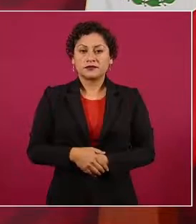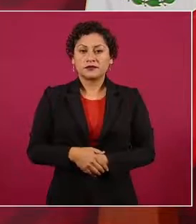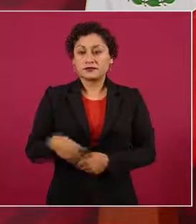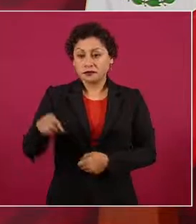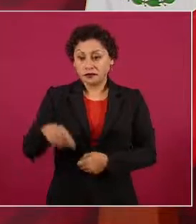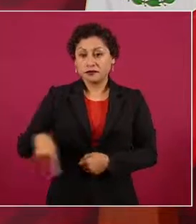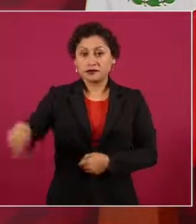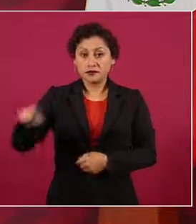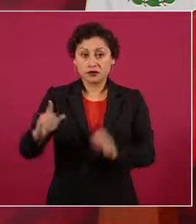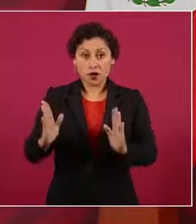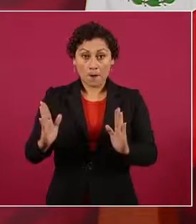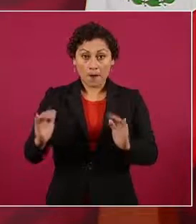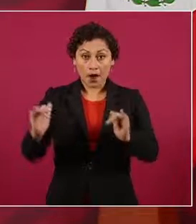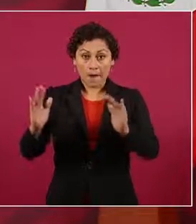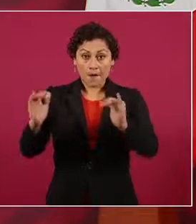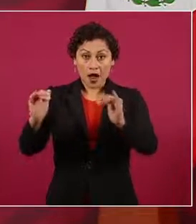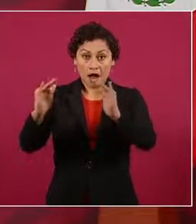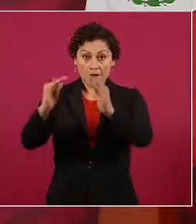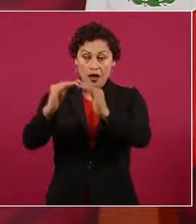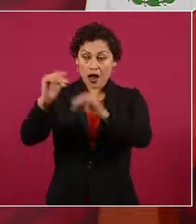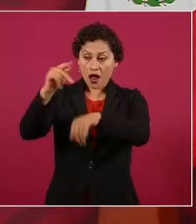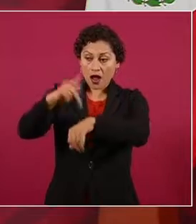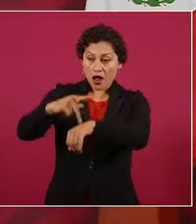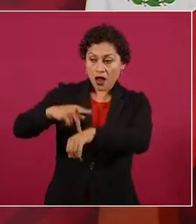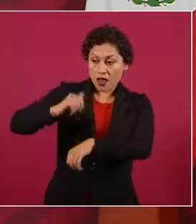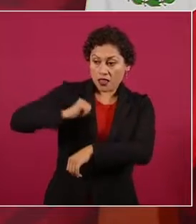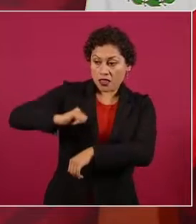zonas arqueológicas.